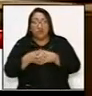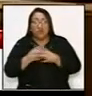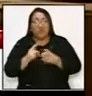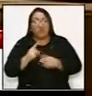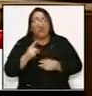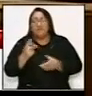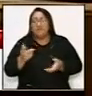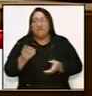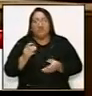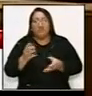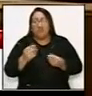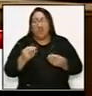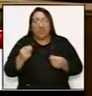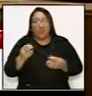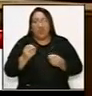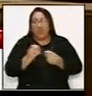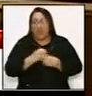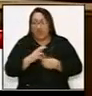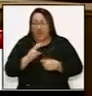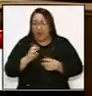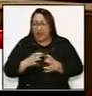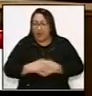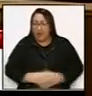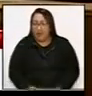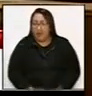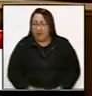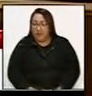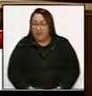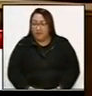hecho bastante grave.